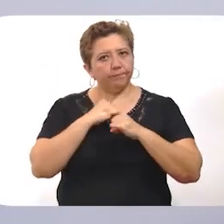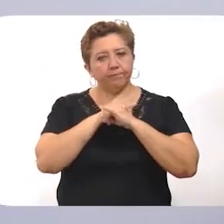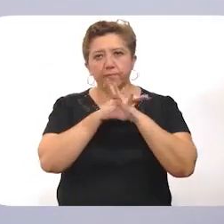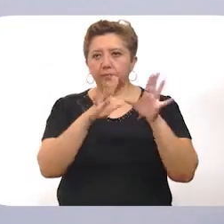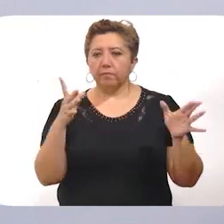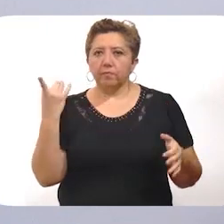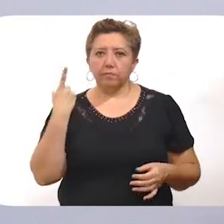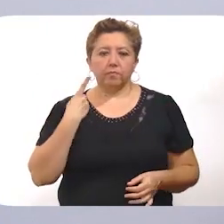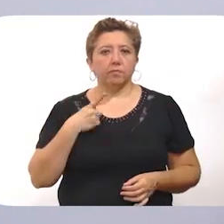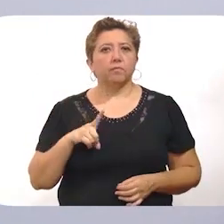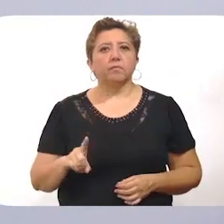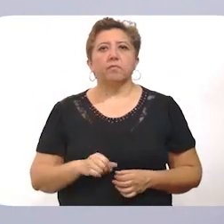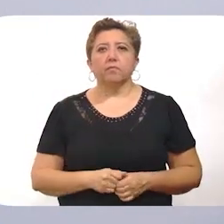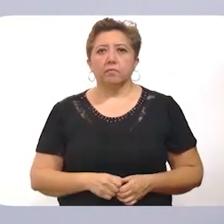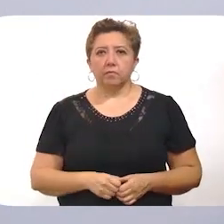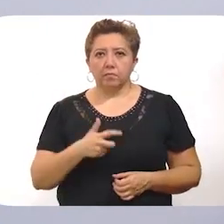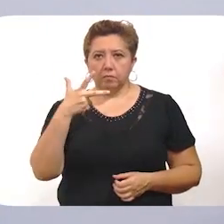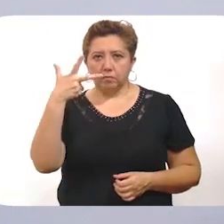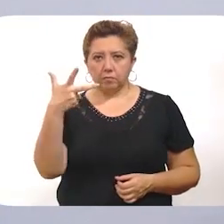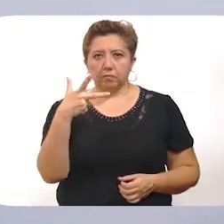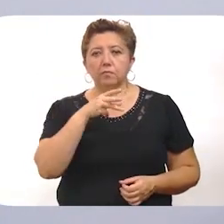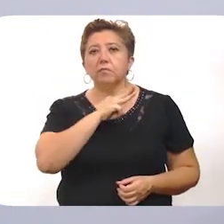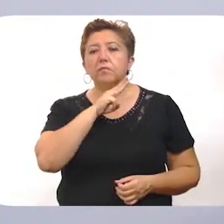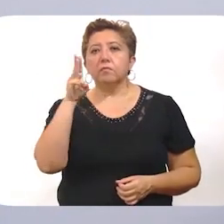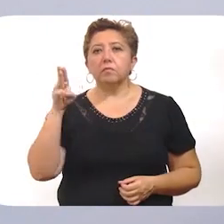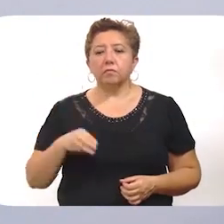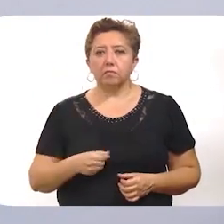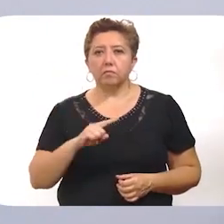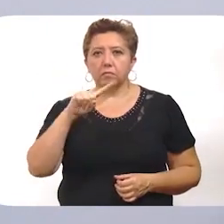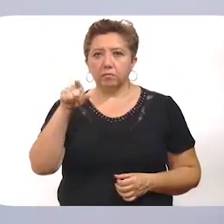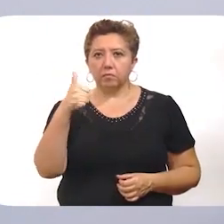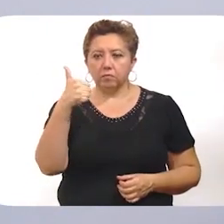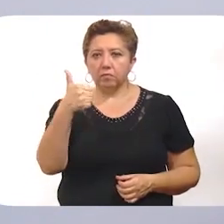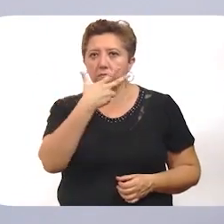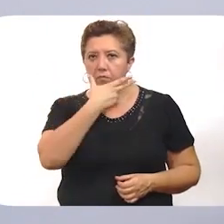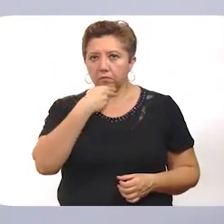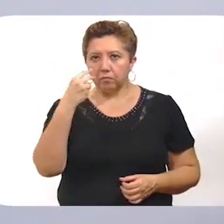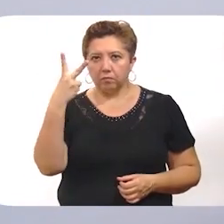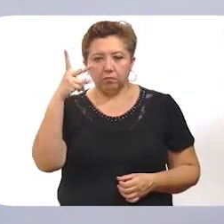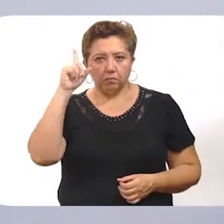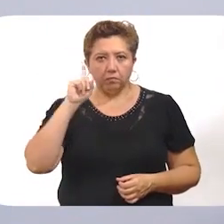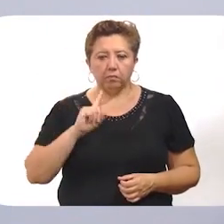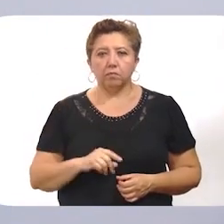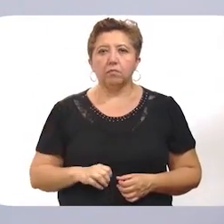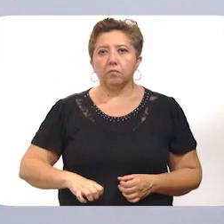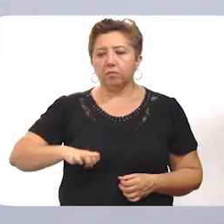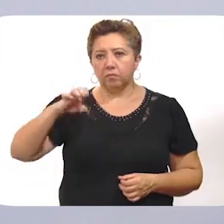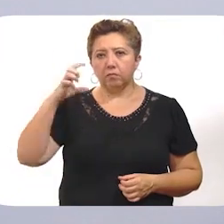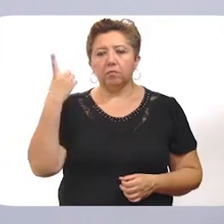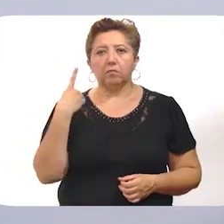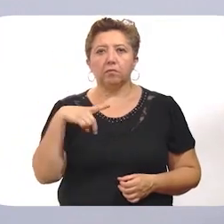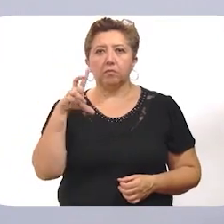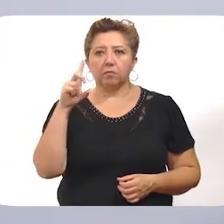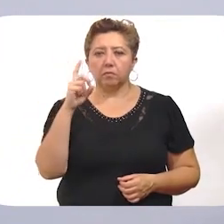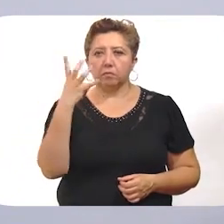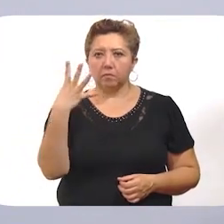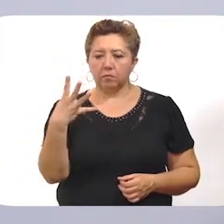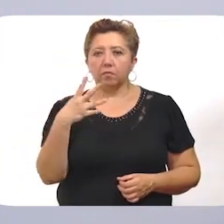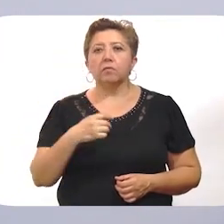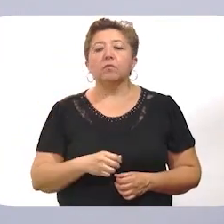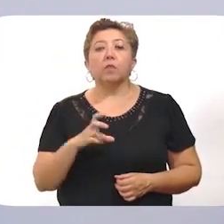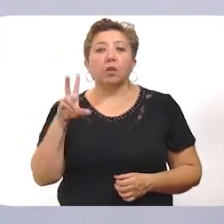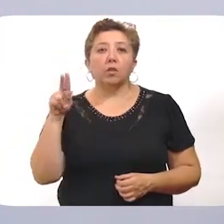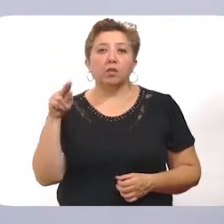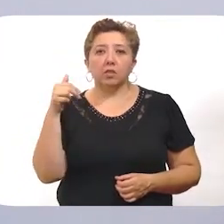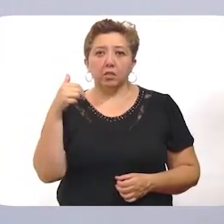este parte médico informamos de 8 fallecimientos. Son 6 hombres y 2 mujeres, de un rango de edad de 34